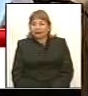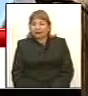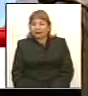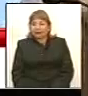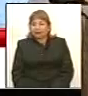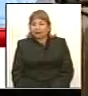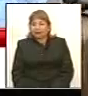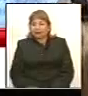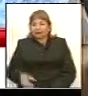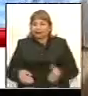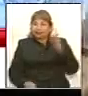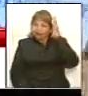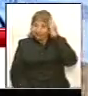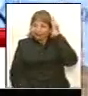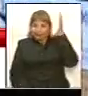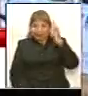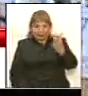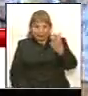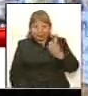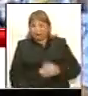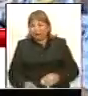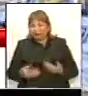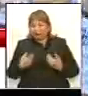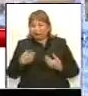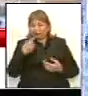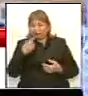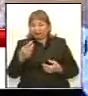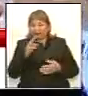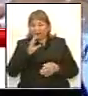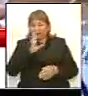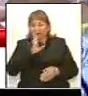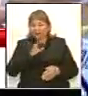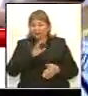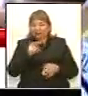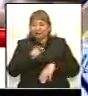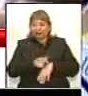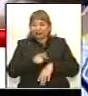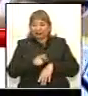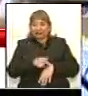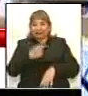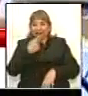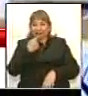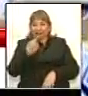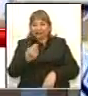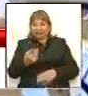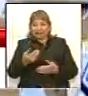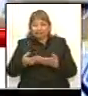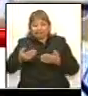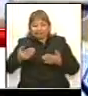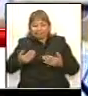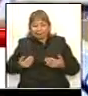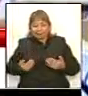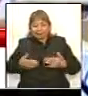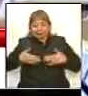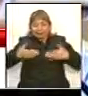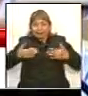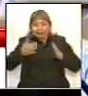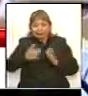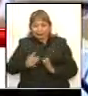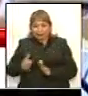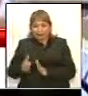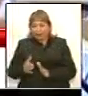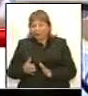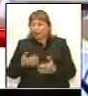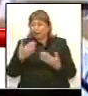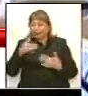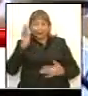Reiterar el saludo al general Chávez. Usted nos ha hablado todo el tiempo de lo que es lo predecible, lo que se puede prevenir, lo